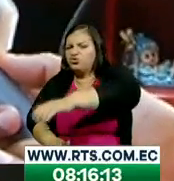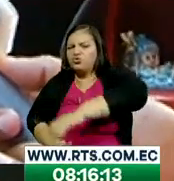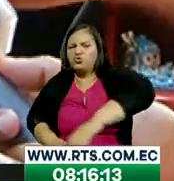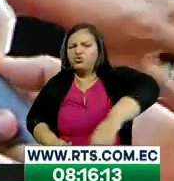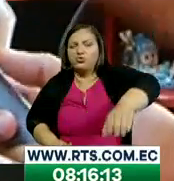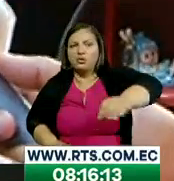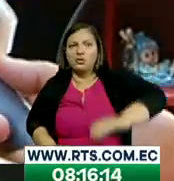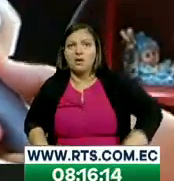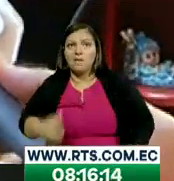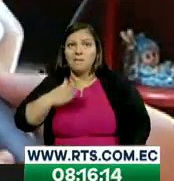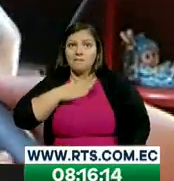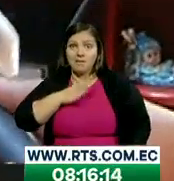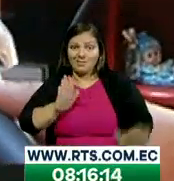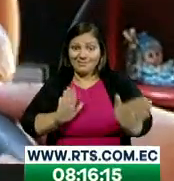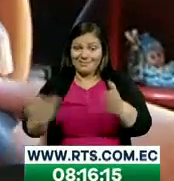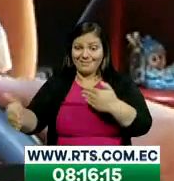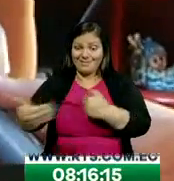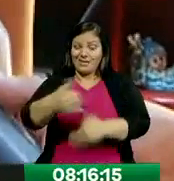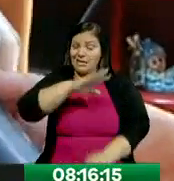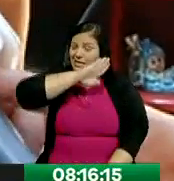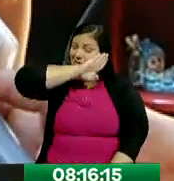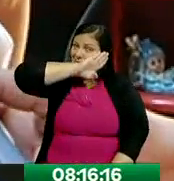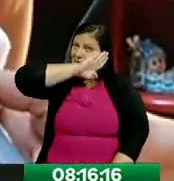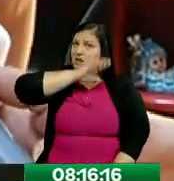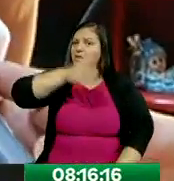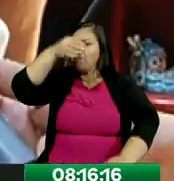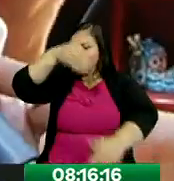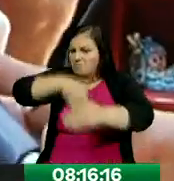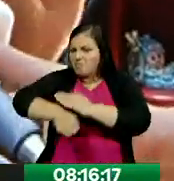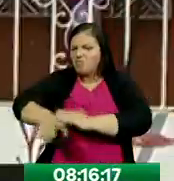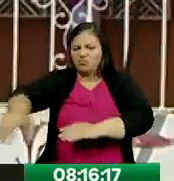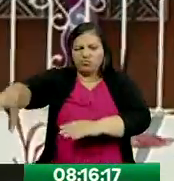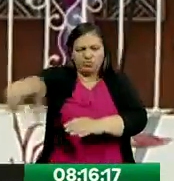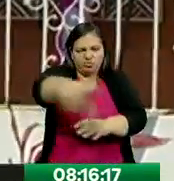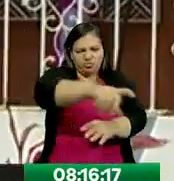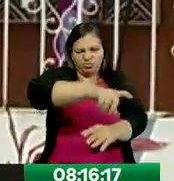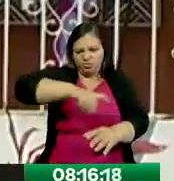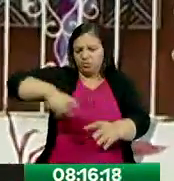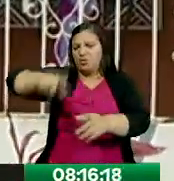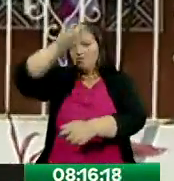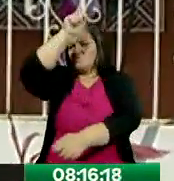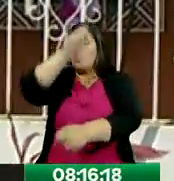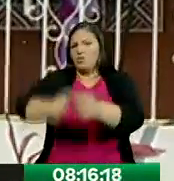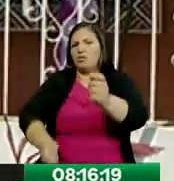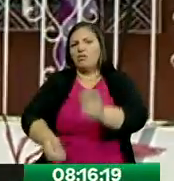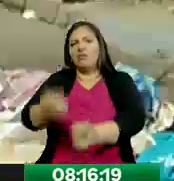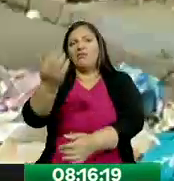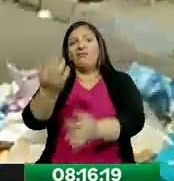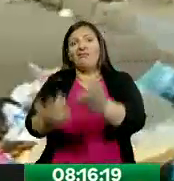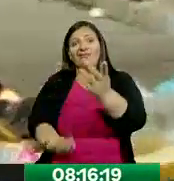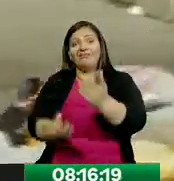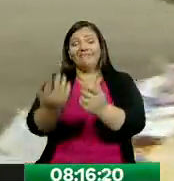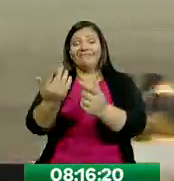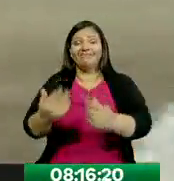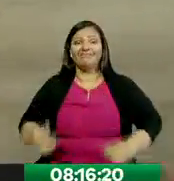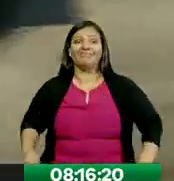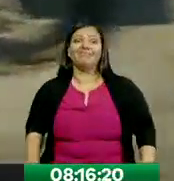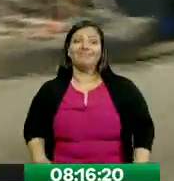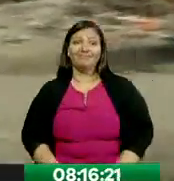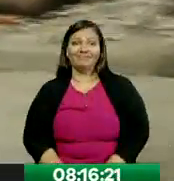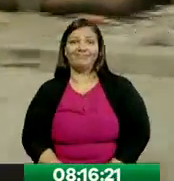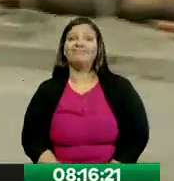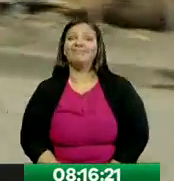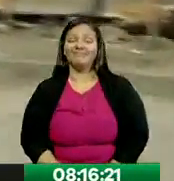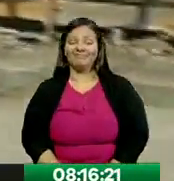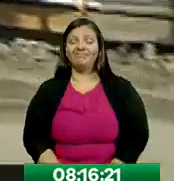cuarto, empujó ahí, pero yo nunca pensé que me la iba a quemar la casa. Ese caso ocurrió en el barrio de las calles Octava y Sedalana, en